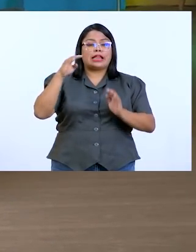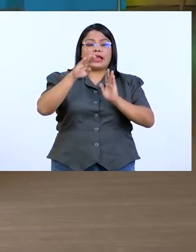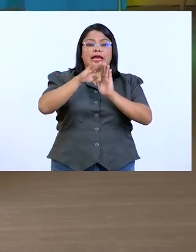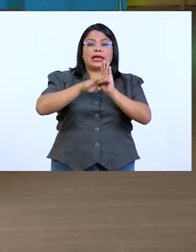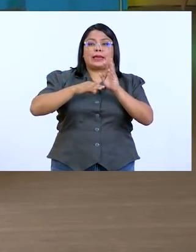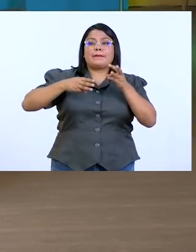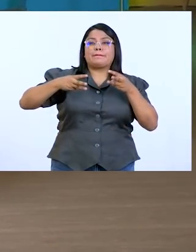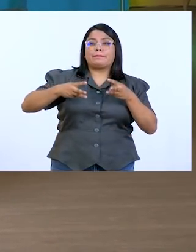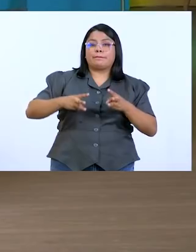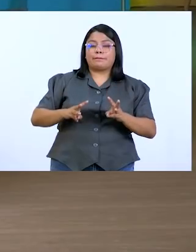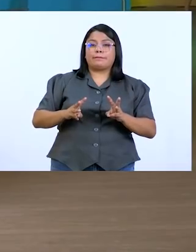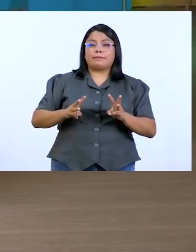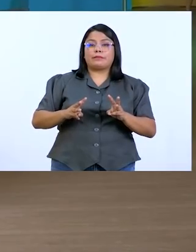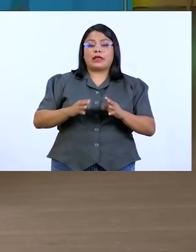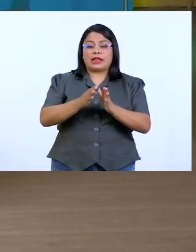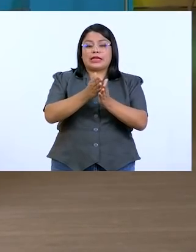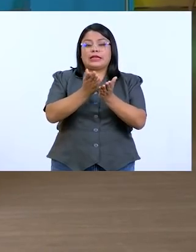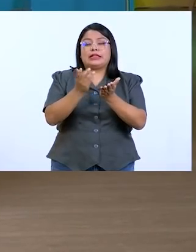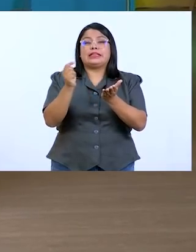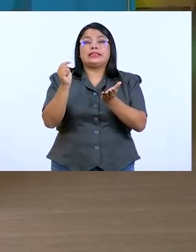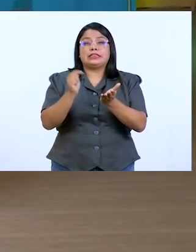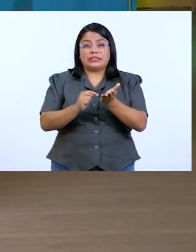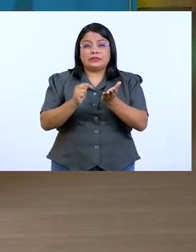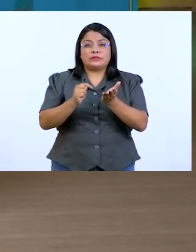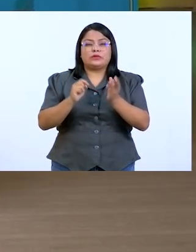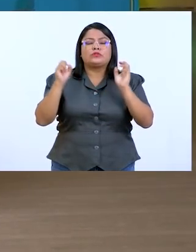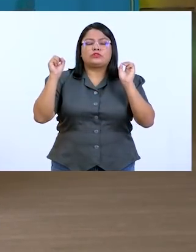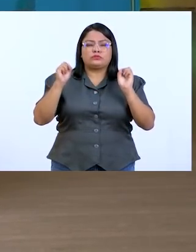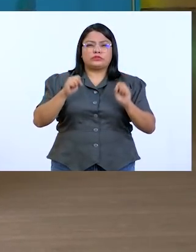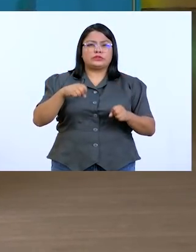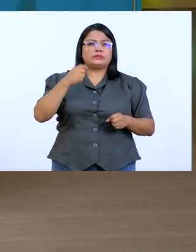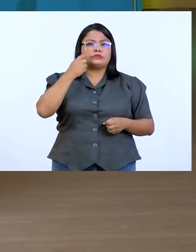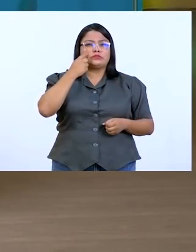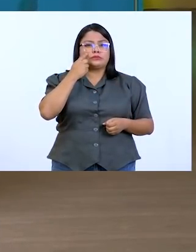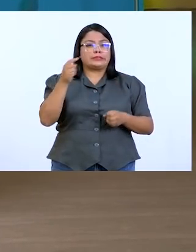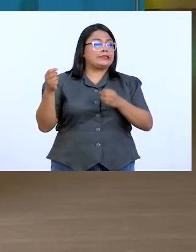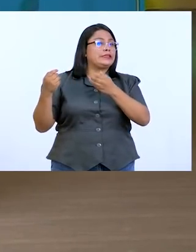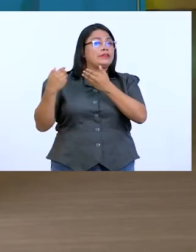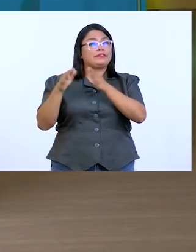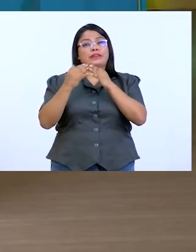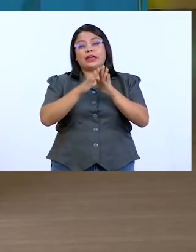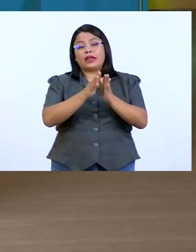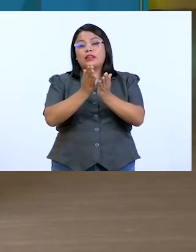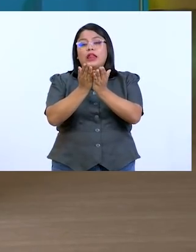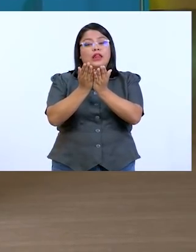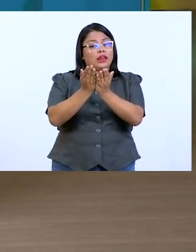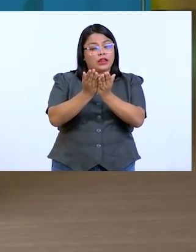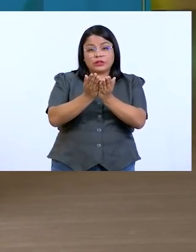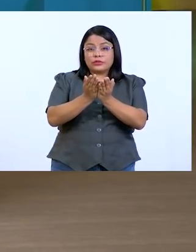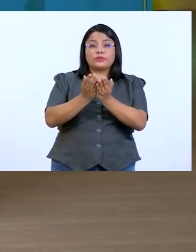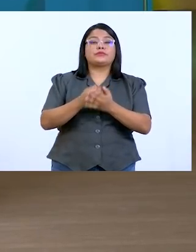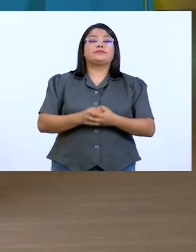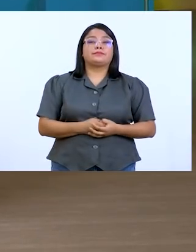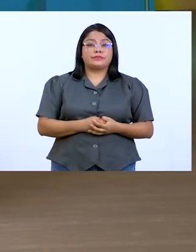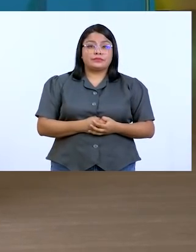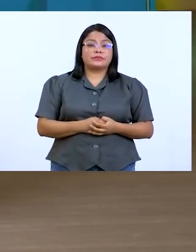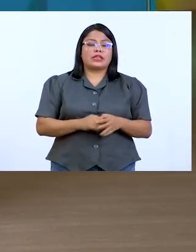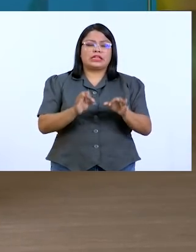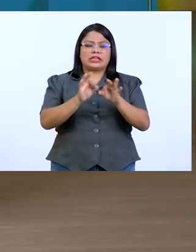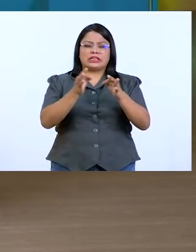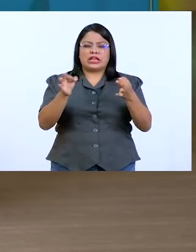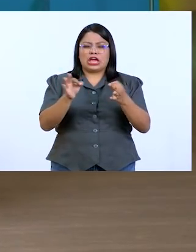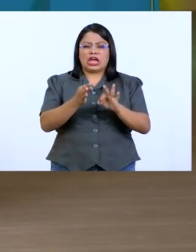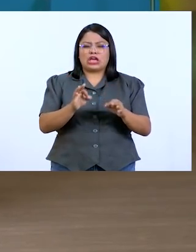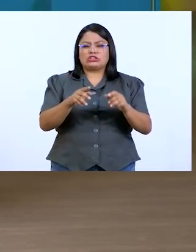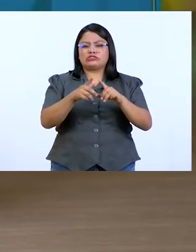recordar que la guía metodológica retoma el libro de texto, donde podemos encontrar una diversidad de lecturas, tanto